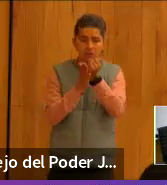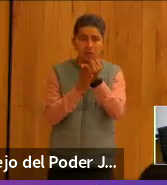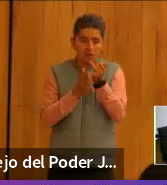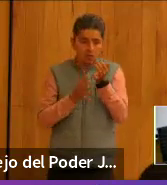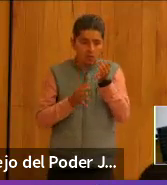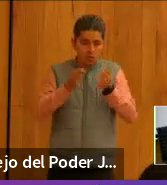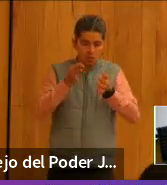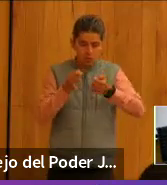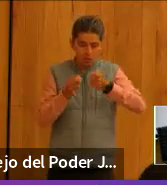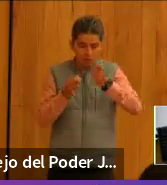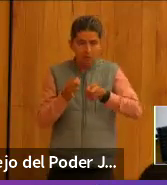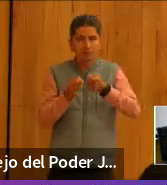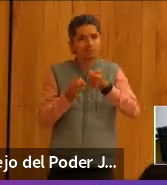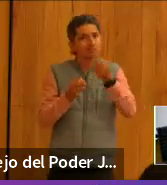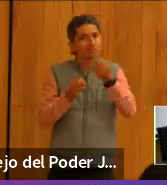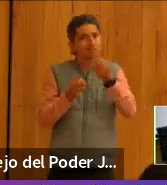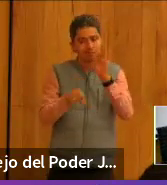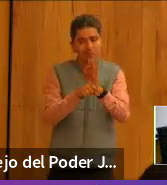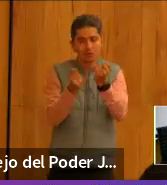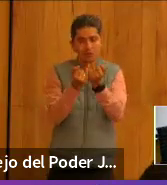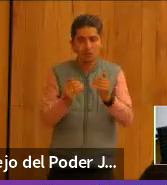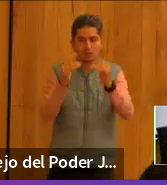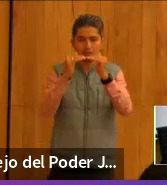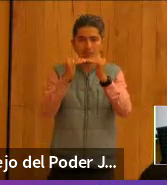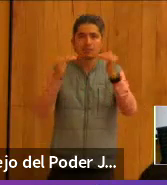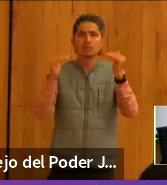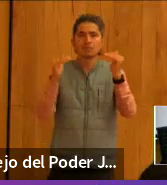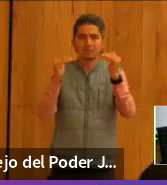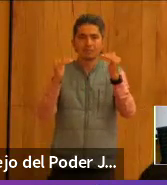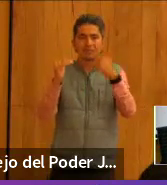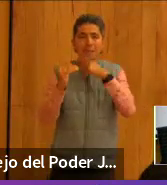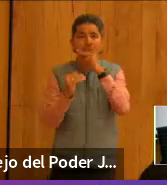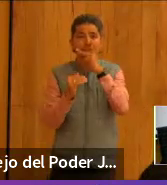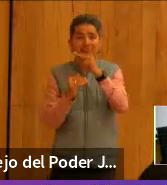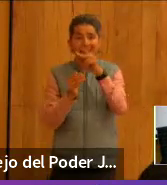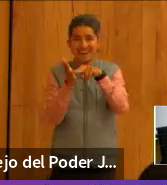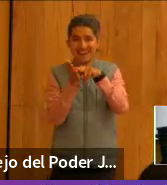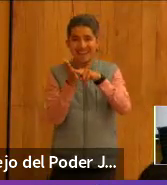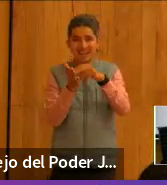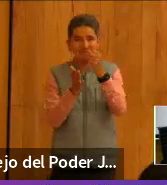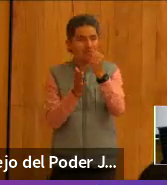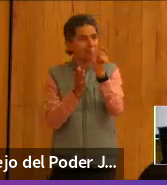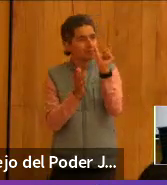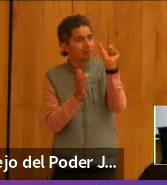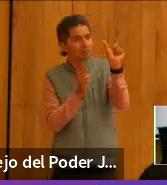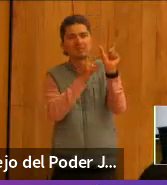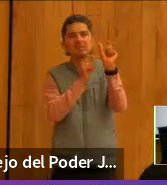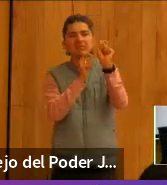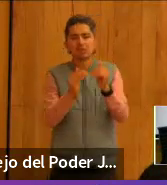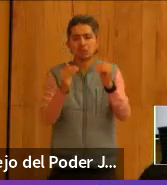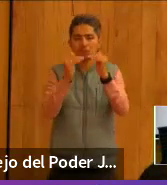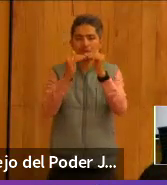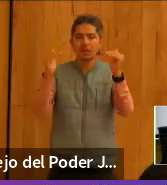judiciales garanticen la igualdad sustantiva. Lo puse en negrito porque la igualdad sustantiva es un